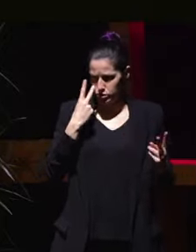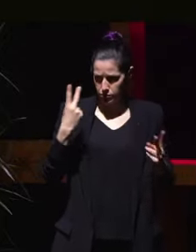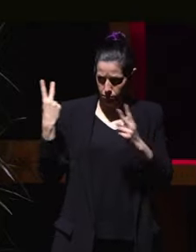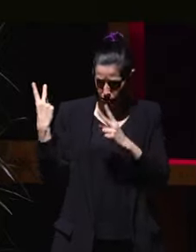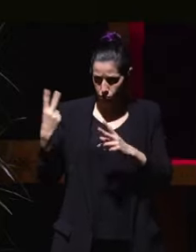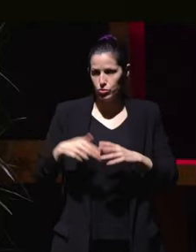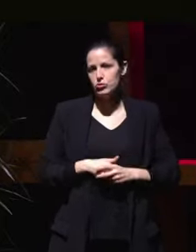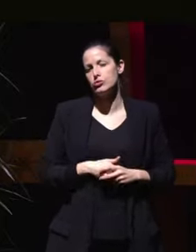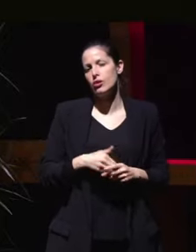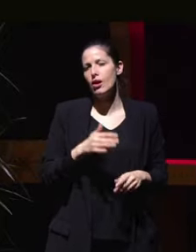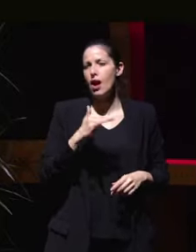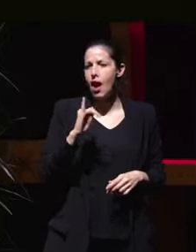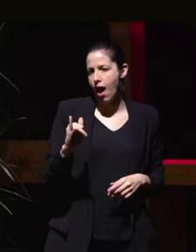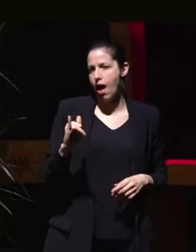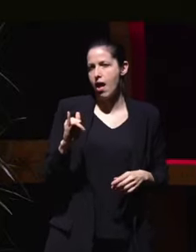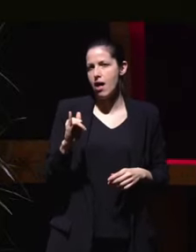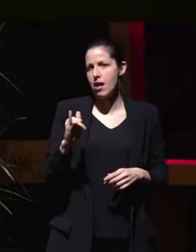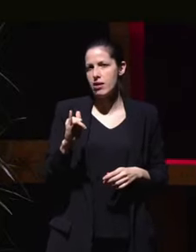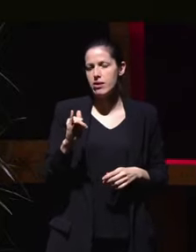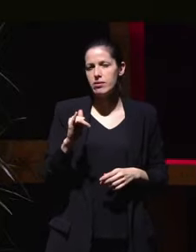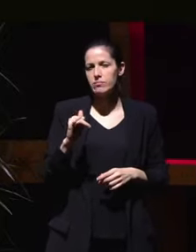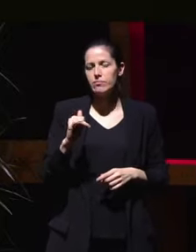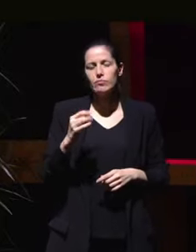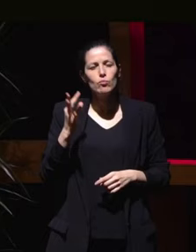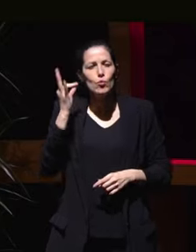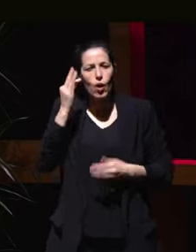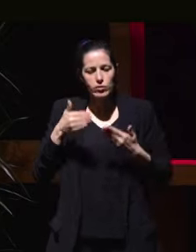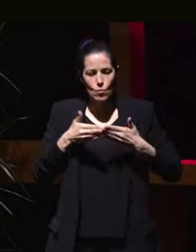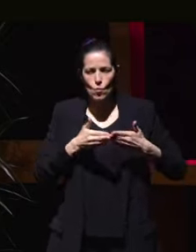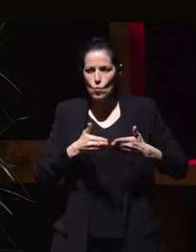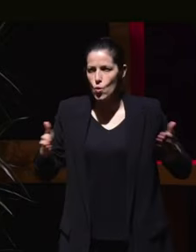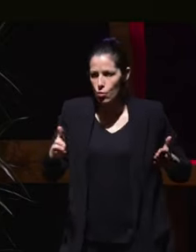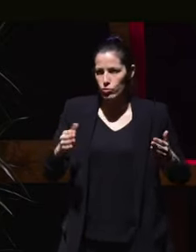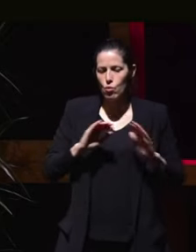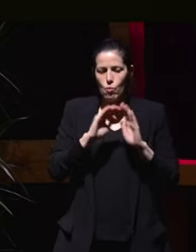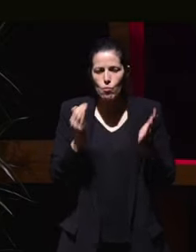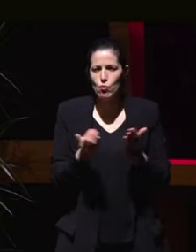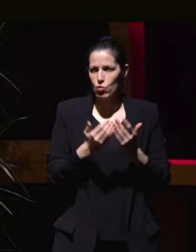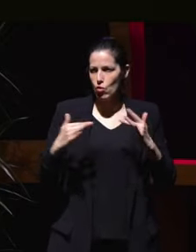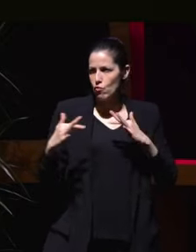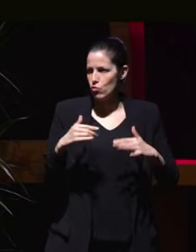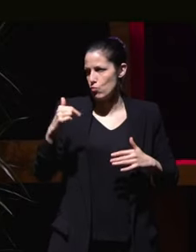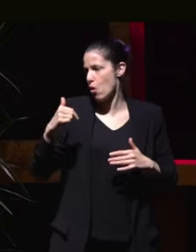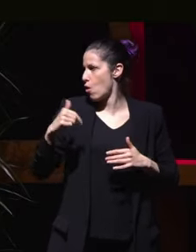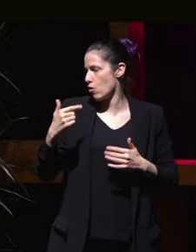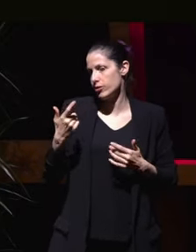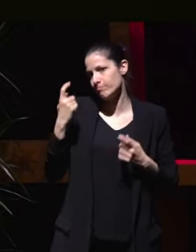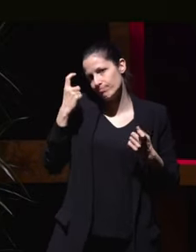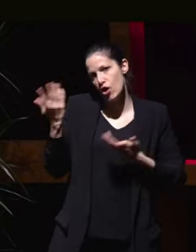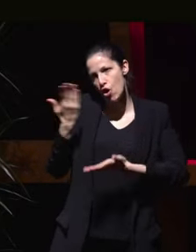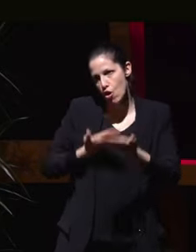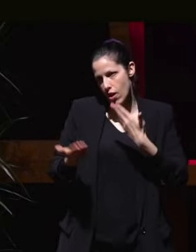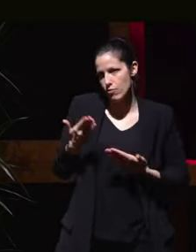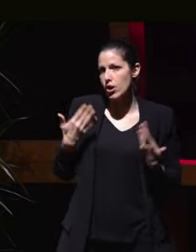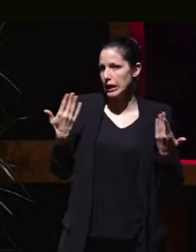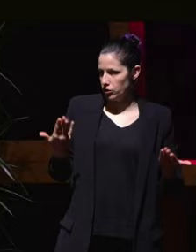de pioneiras en el mundo de deporte, en el mundo de fútbol, que bueno, pues quisieron colaborar también hoxe conosco. Si algo van a dejar